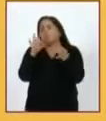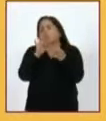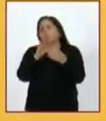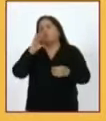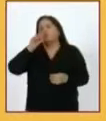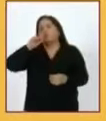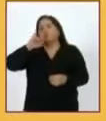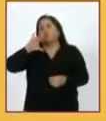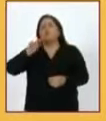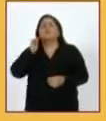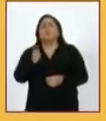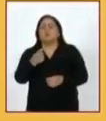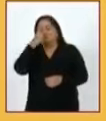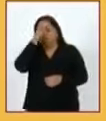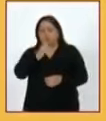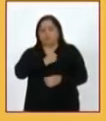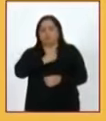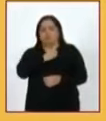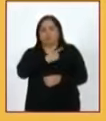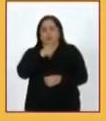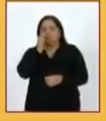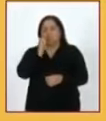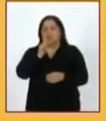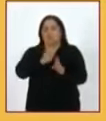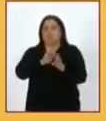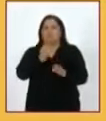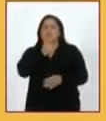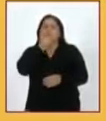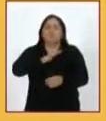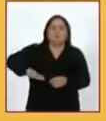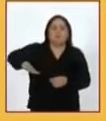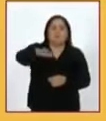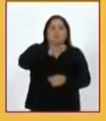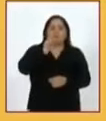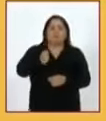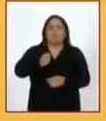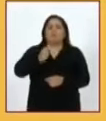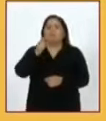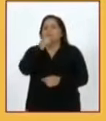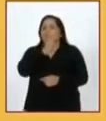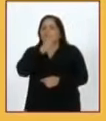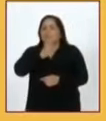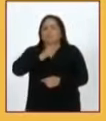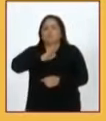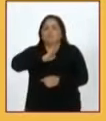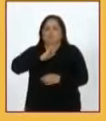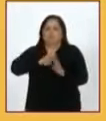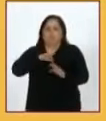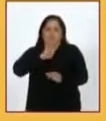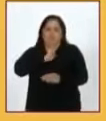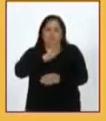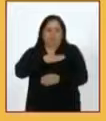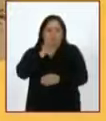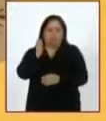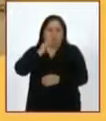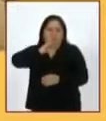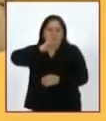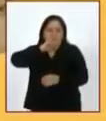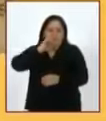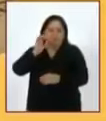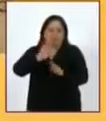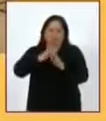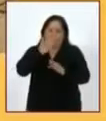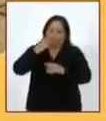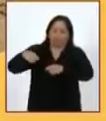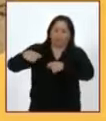está dirigido a las alumnas y alumnos de la asignatura Lengua Materna Español de segundo grado de secundaria.